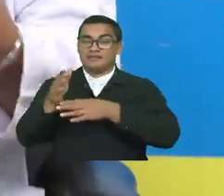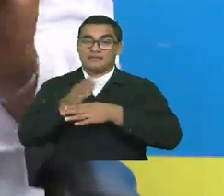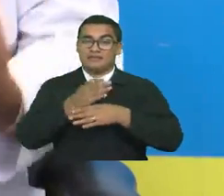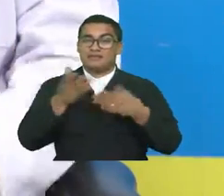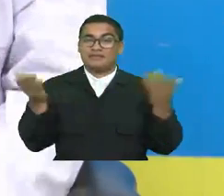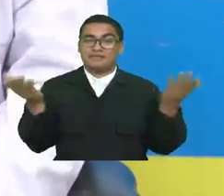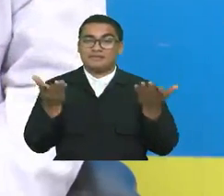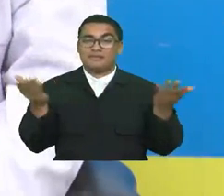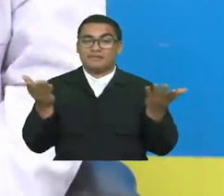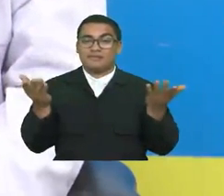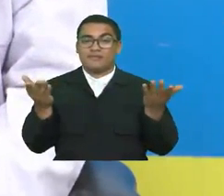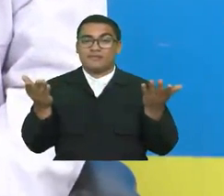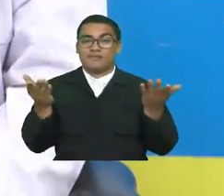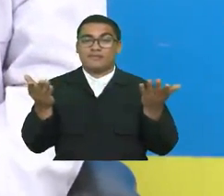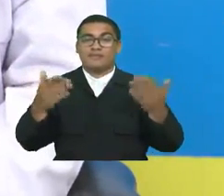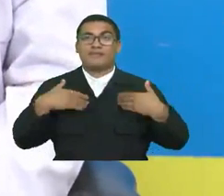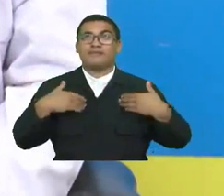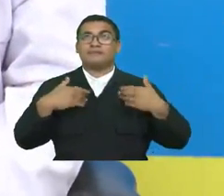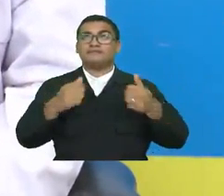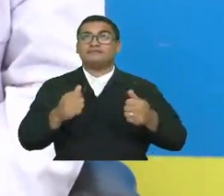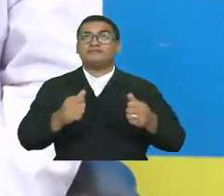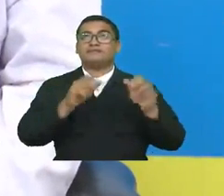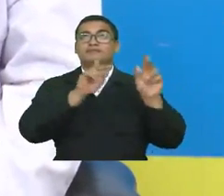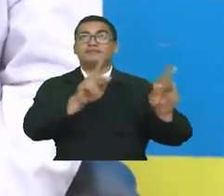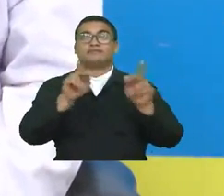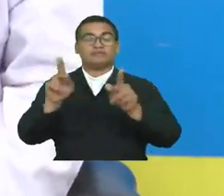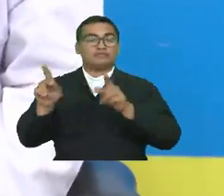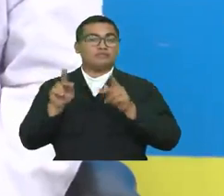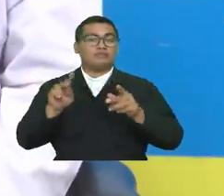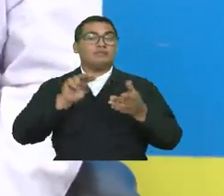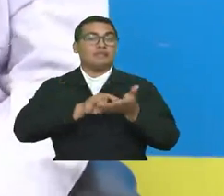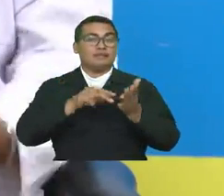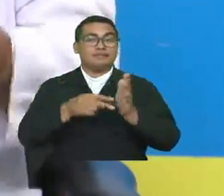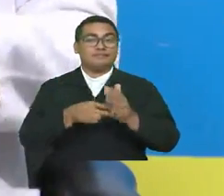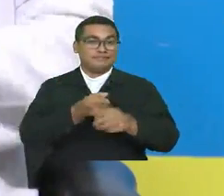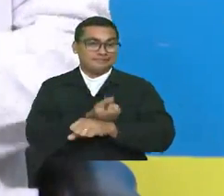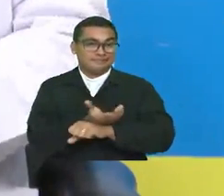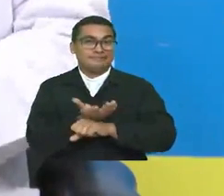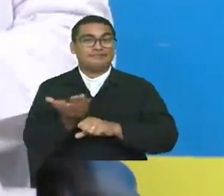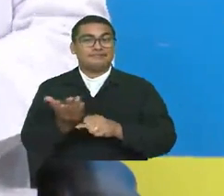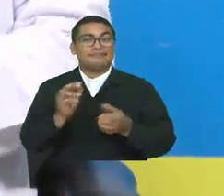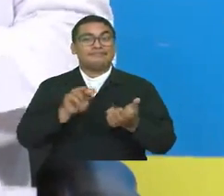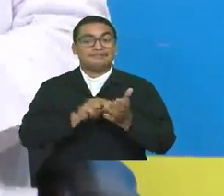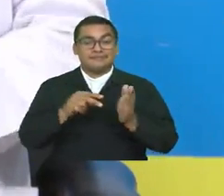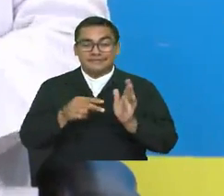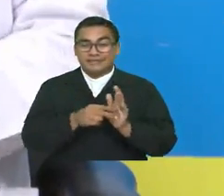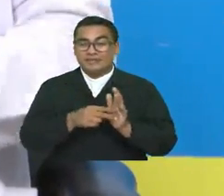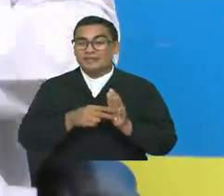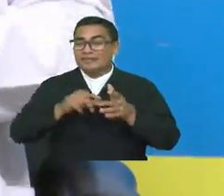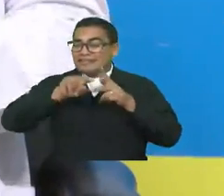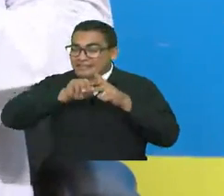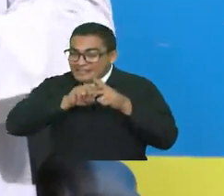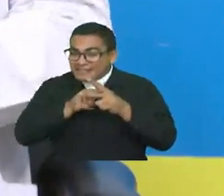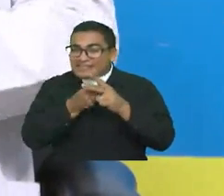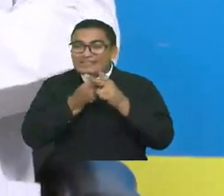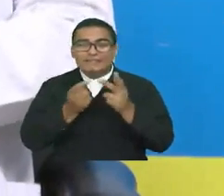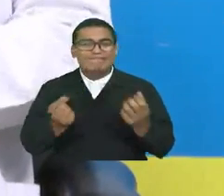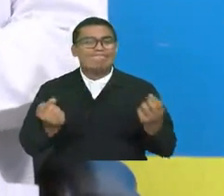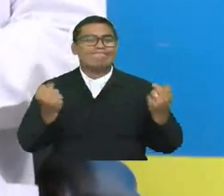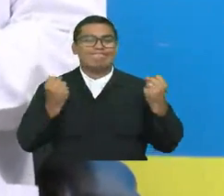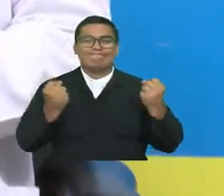en general, para la salud de la población, está la recomendación, ¿no? Hay que empezar a hacer ejercicio y mejorar